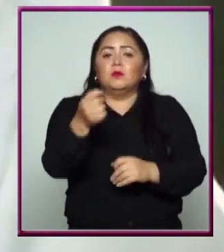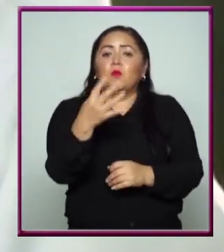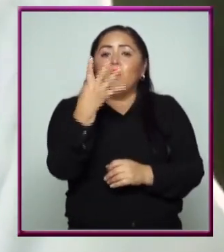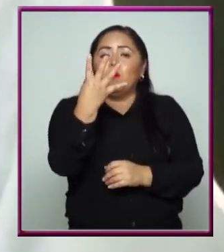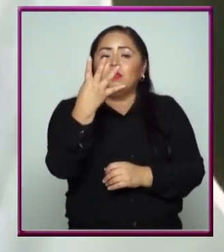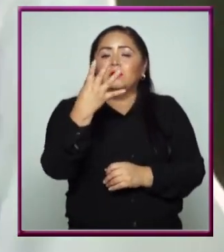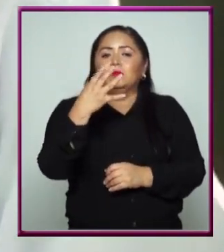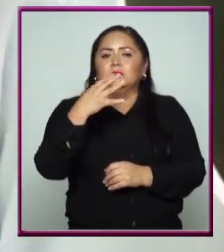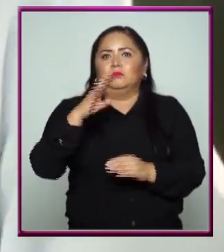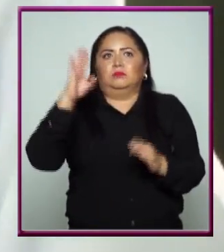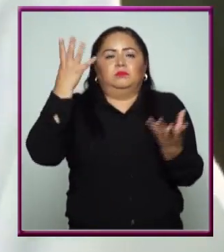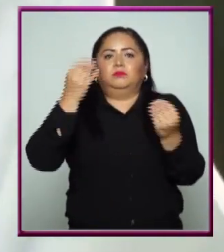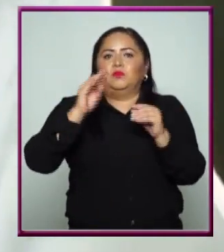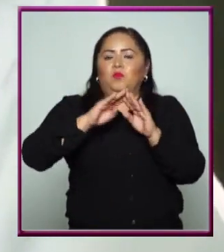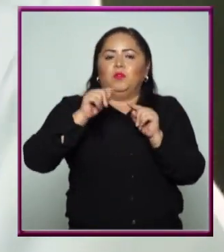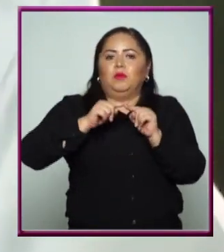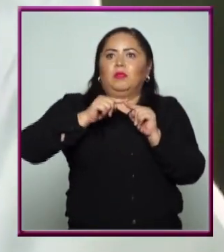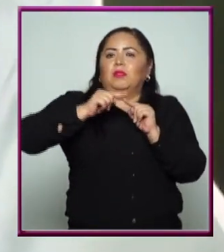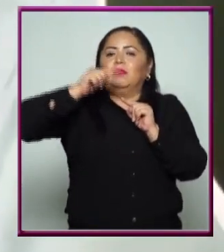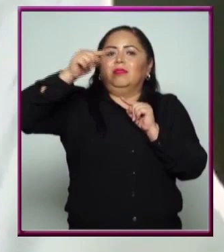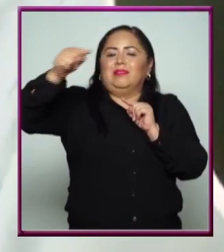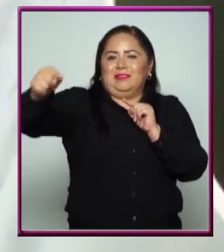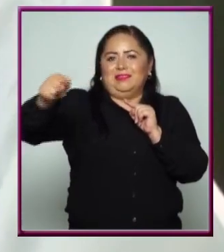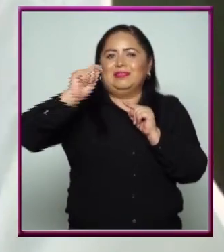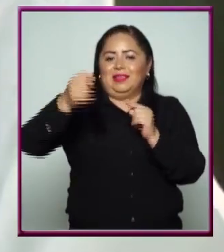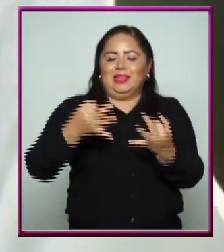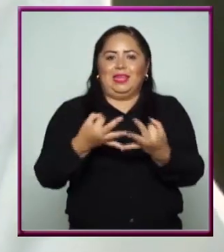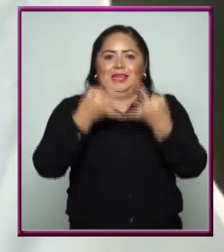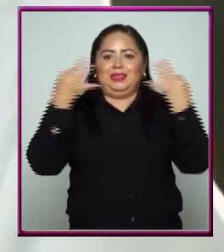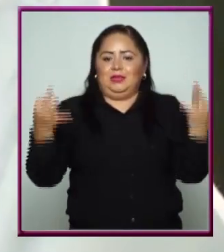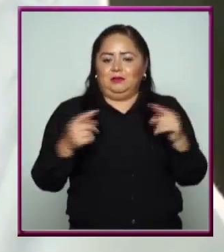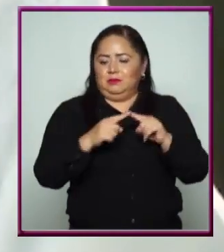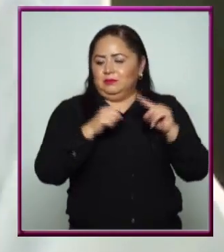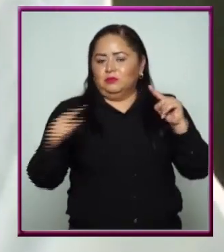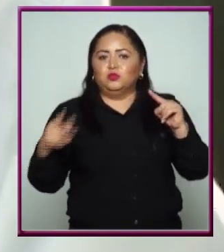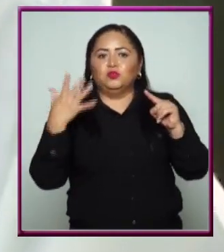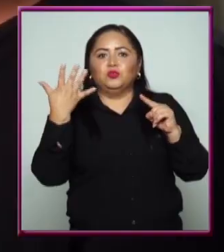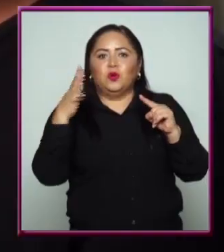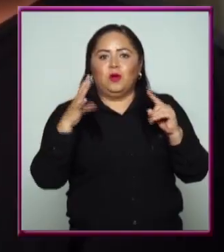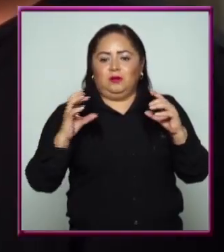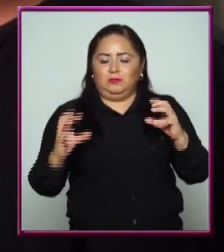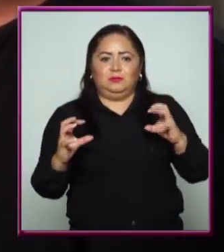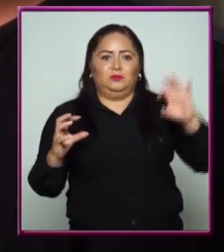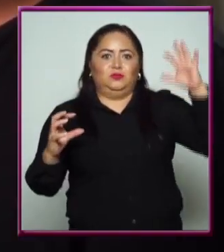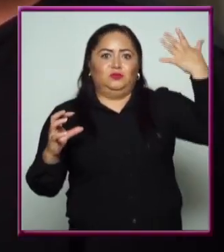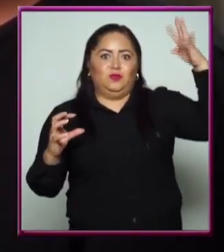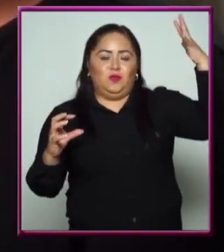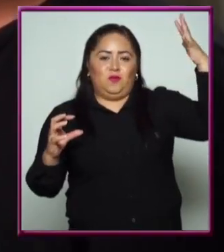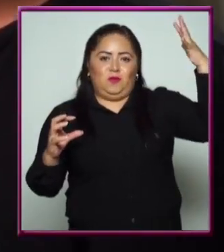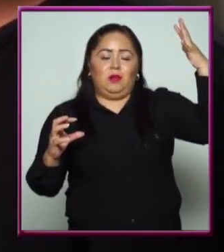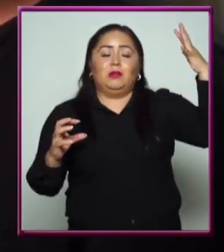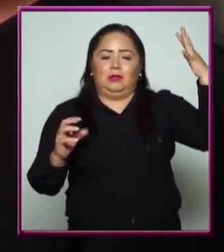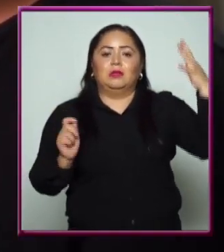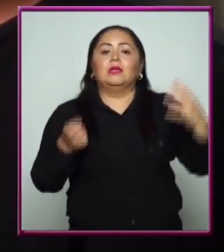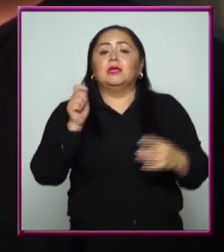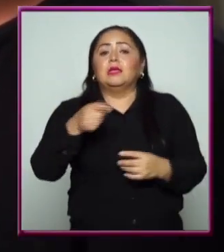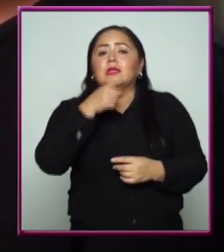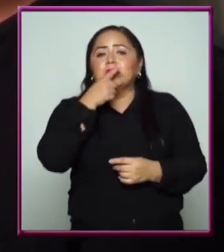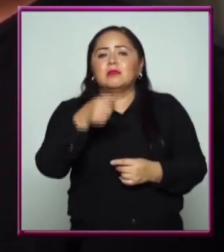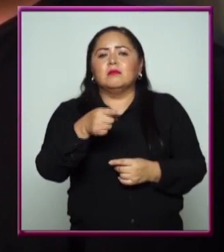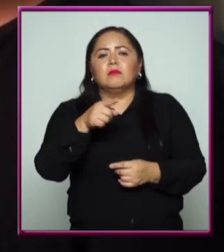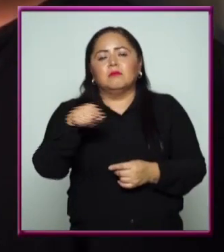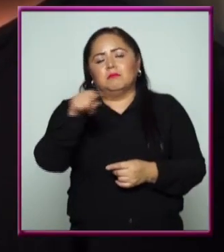4 centésimas de la distancia de la Tierra al Sol. Y es una sonda que se